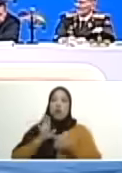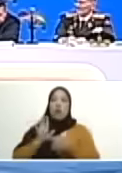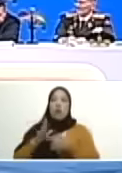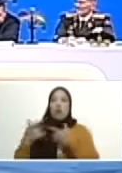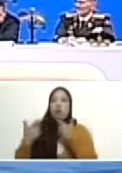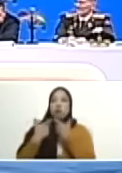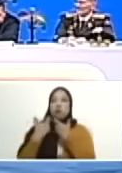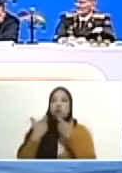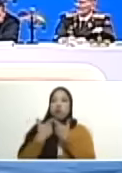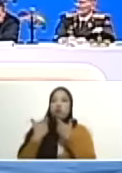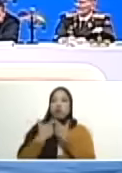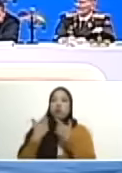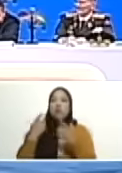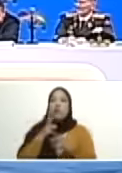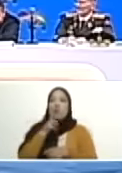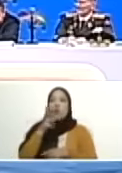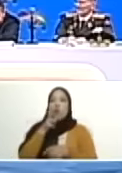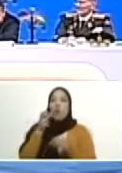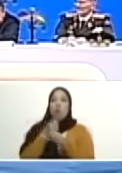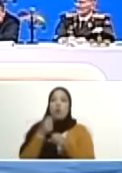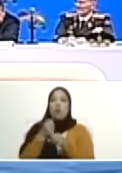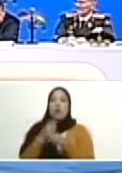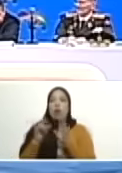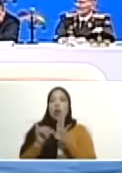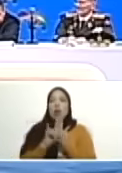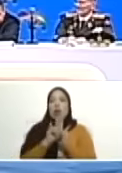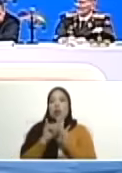enfrentamiento fratricida, máxima debilidad.